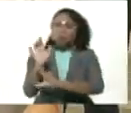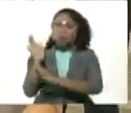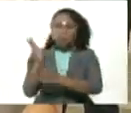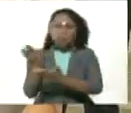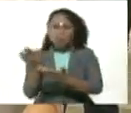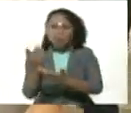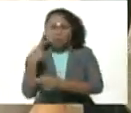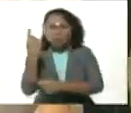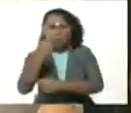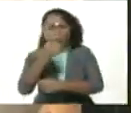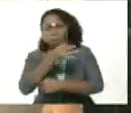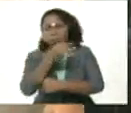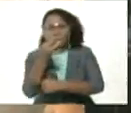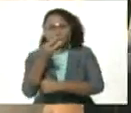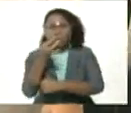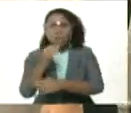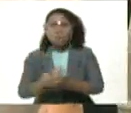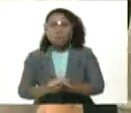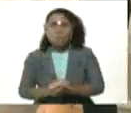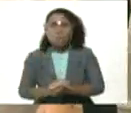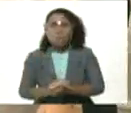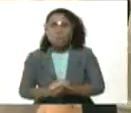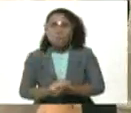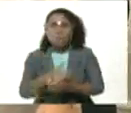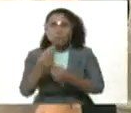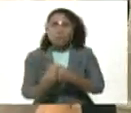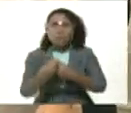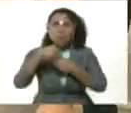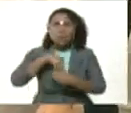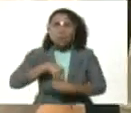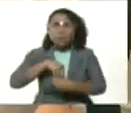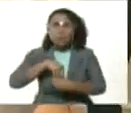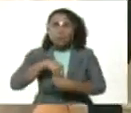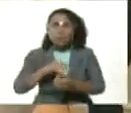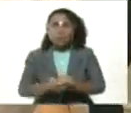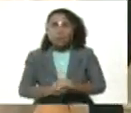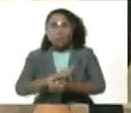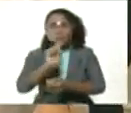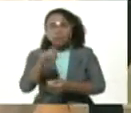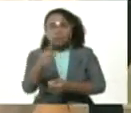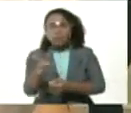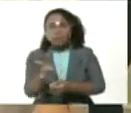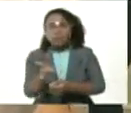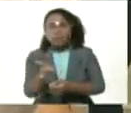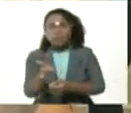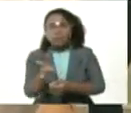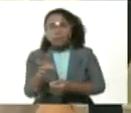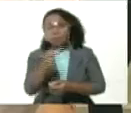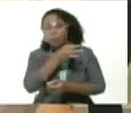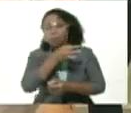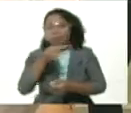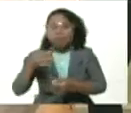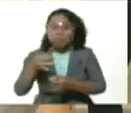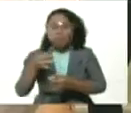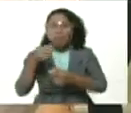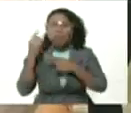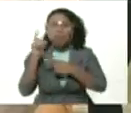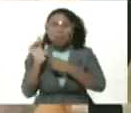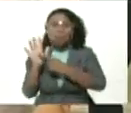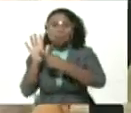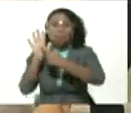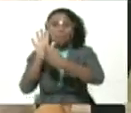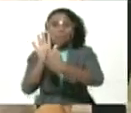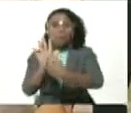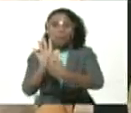no solo la calidad en su interior, sino la calidad en su presentación.